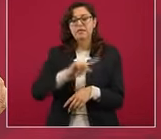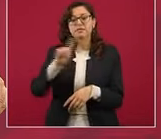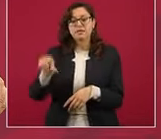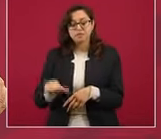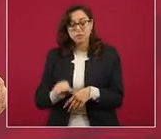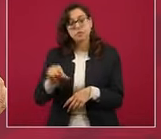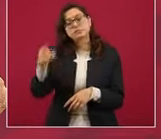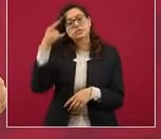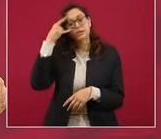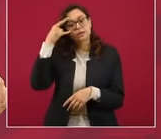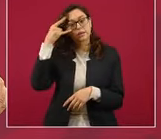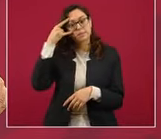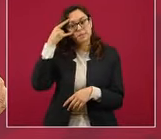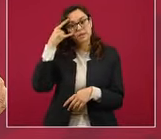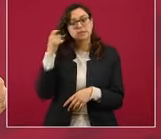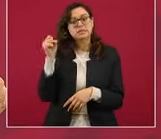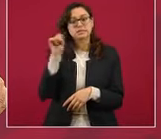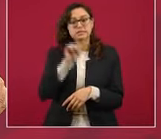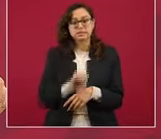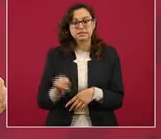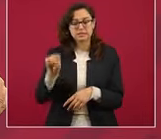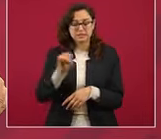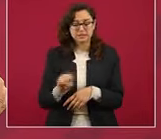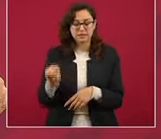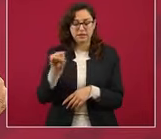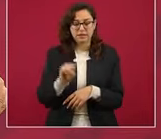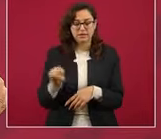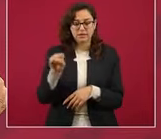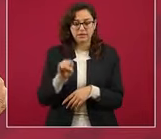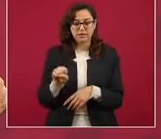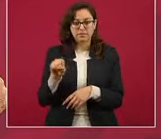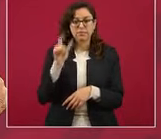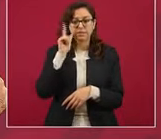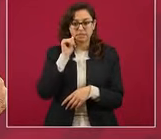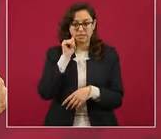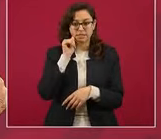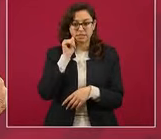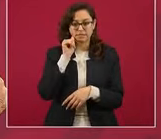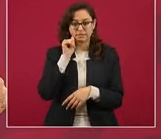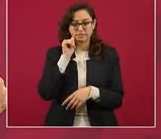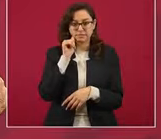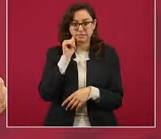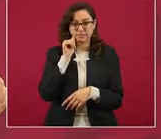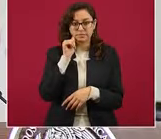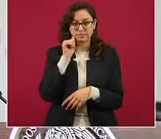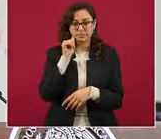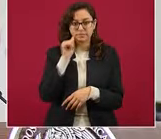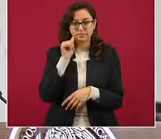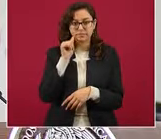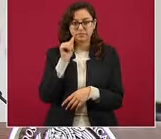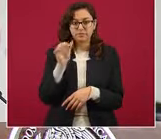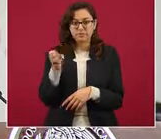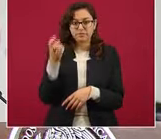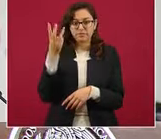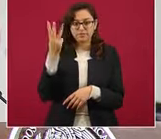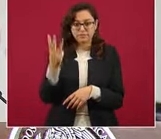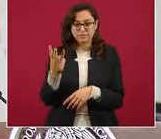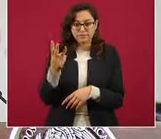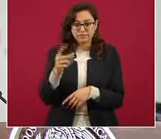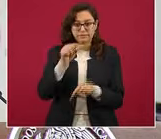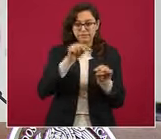Campeche. El sábado mañana hacemos tres